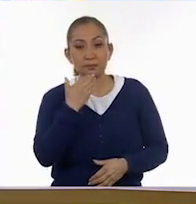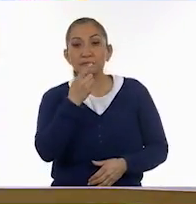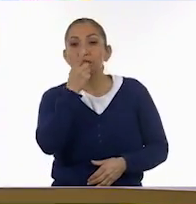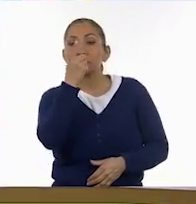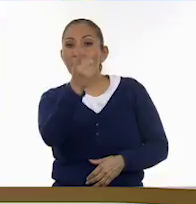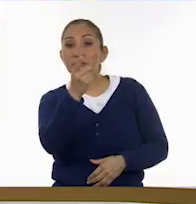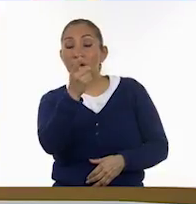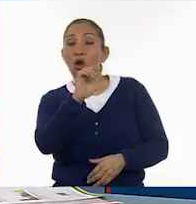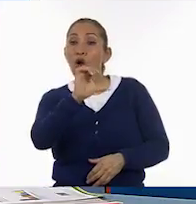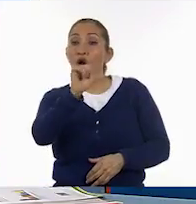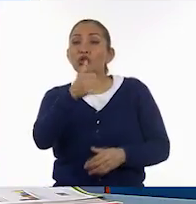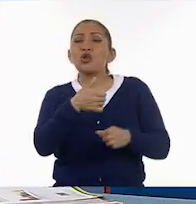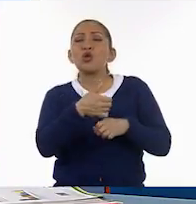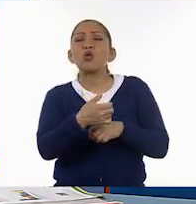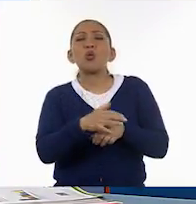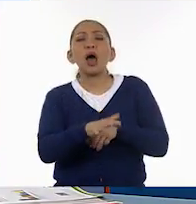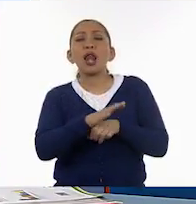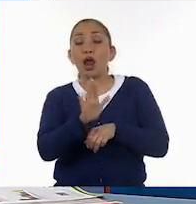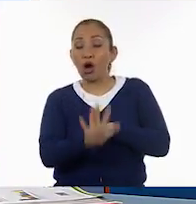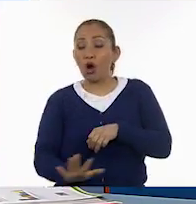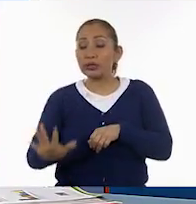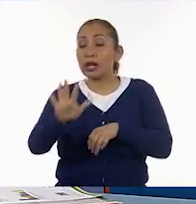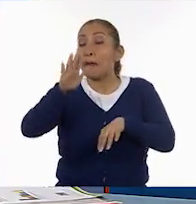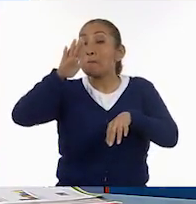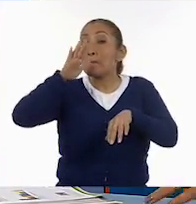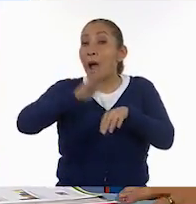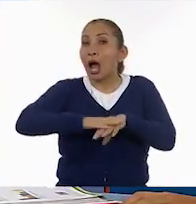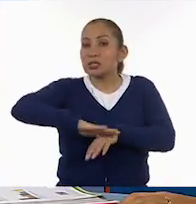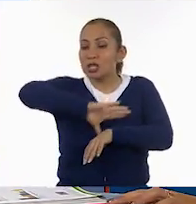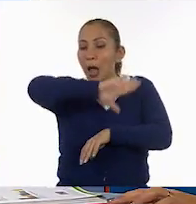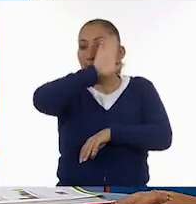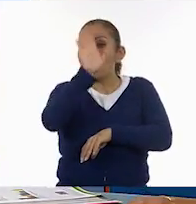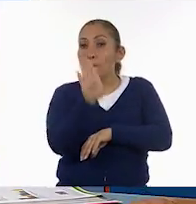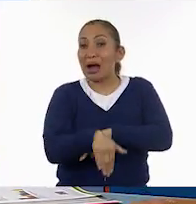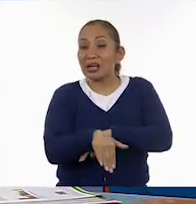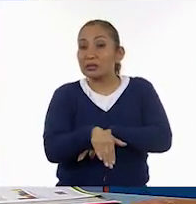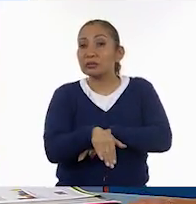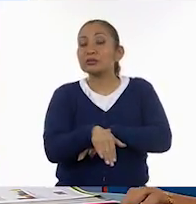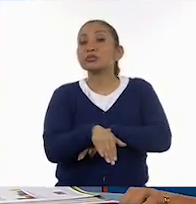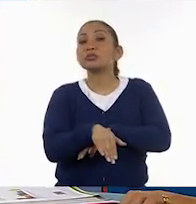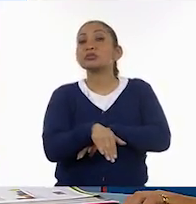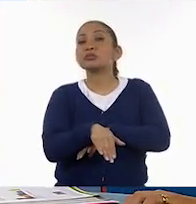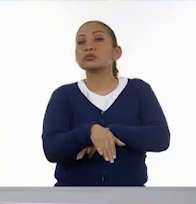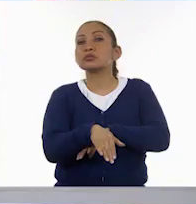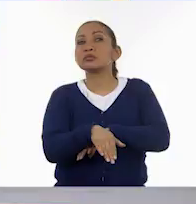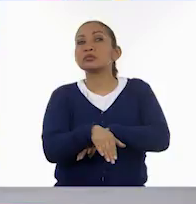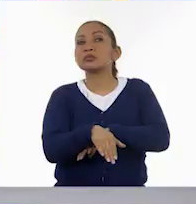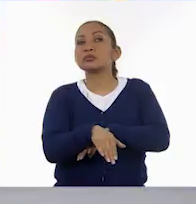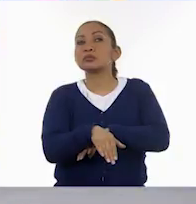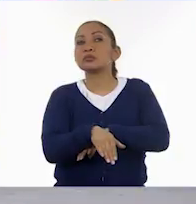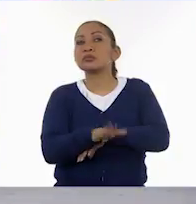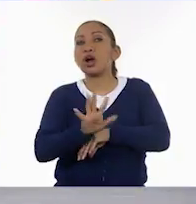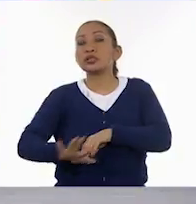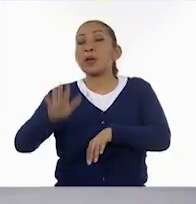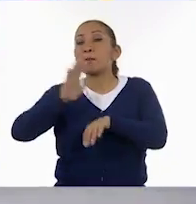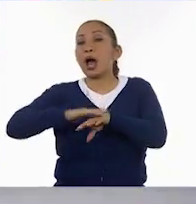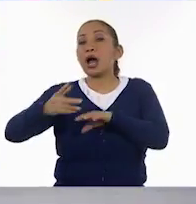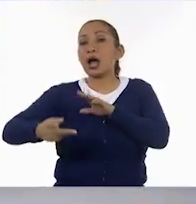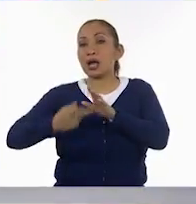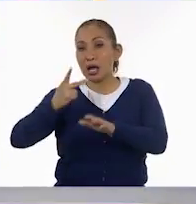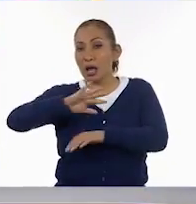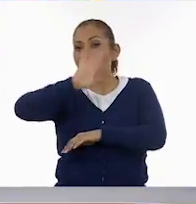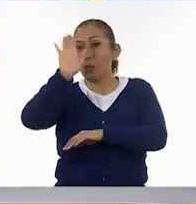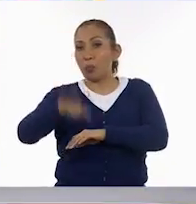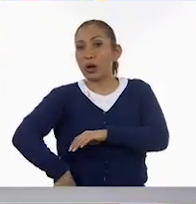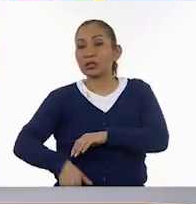nos dice continente con mayor índice de mortalidad en de mortalidad, continente con mayor índice de